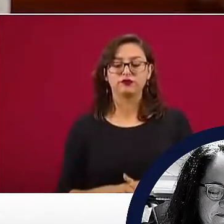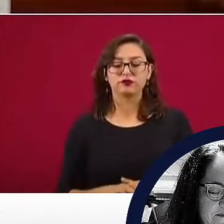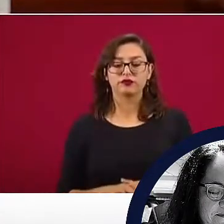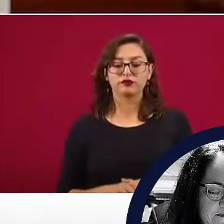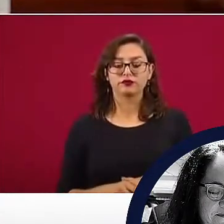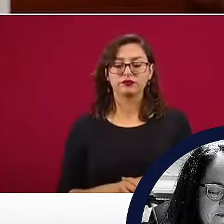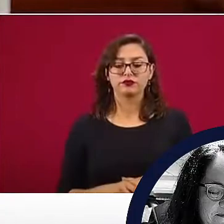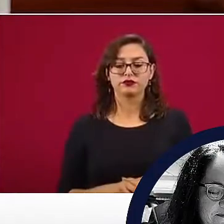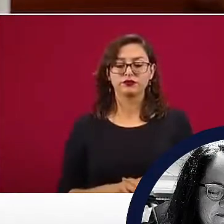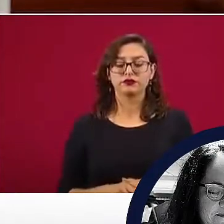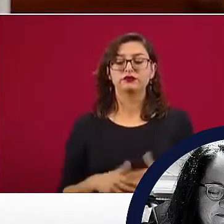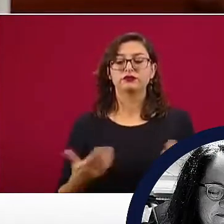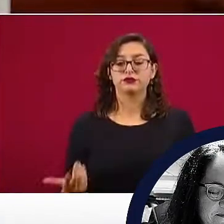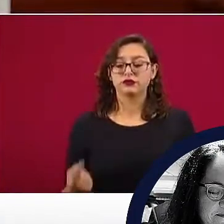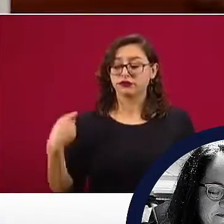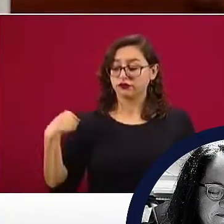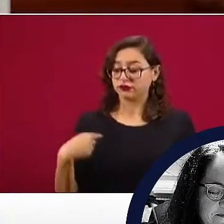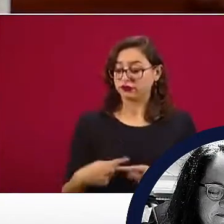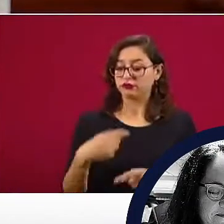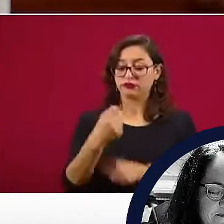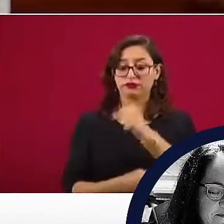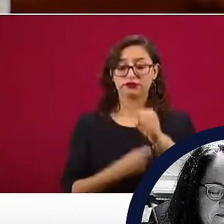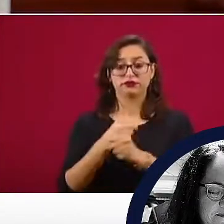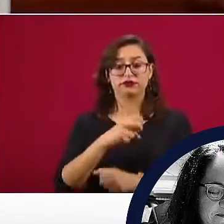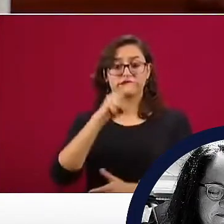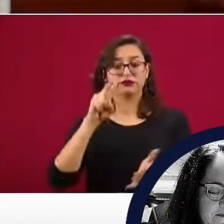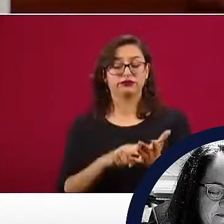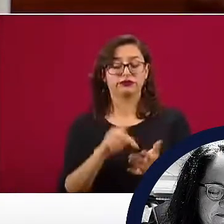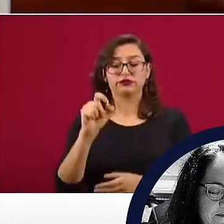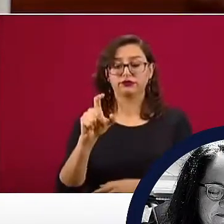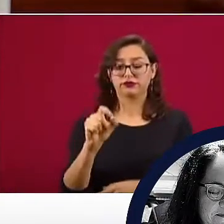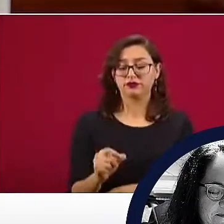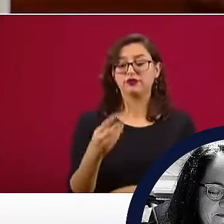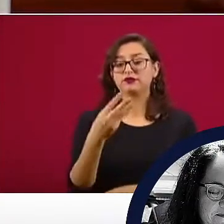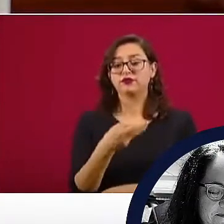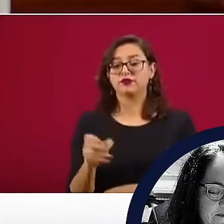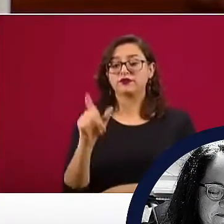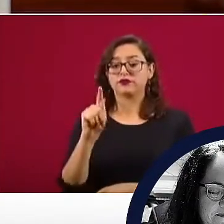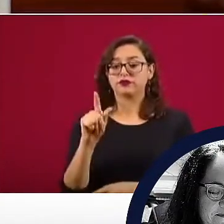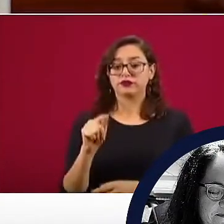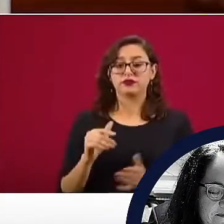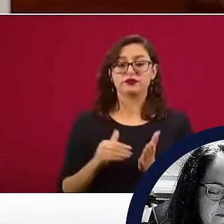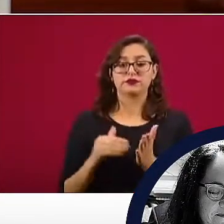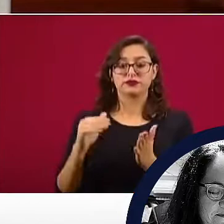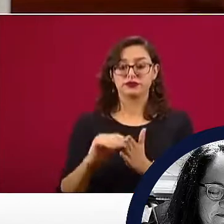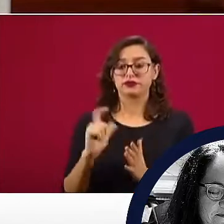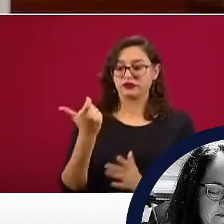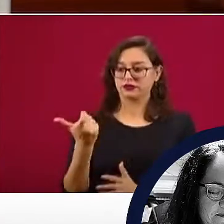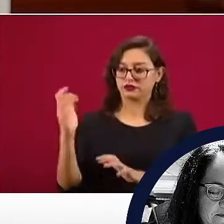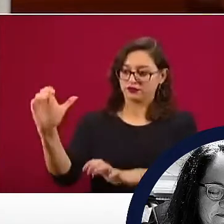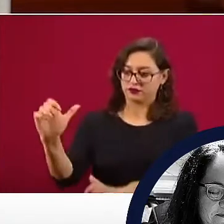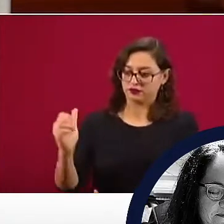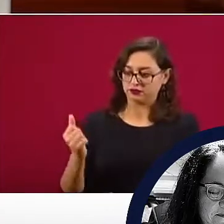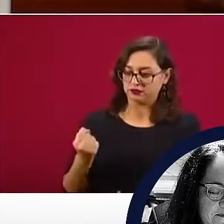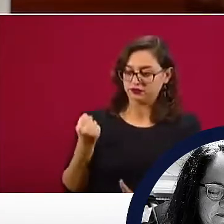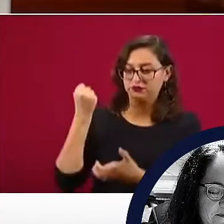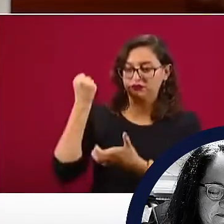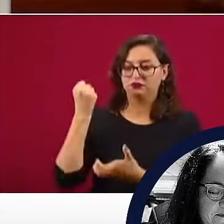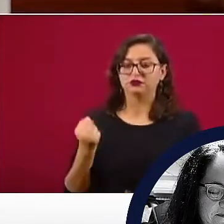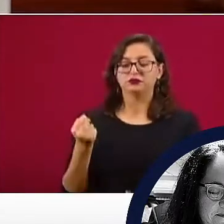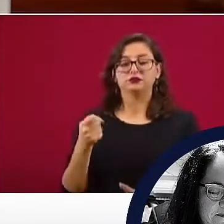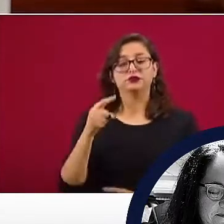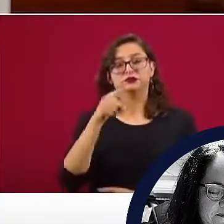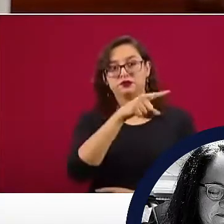televisión. Estamos en problemas y la verdad es que todo recae mucho más que en